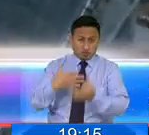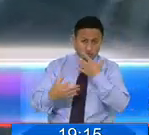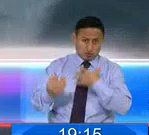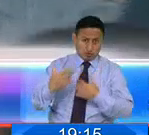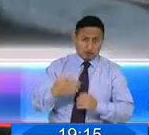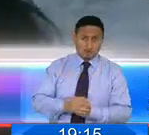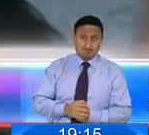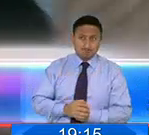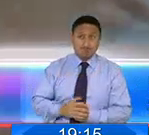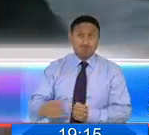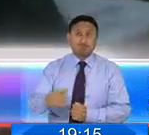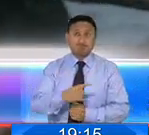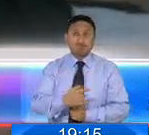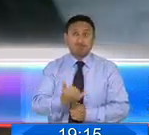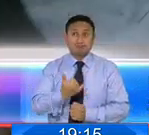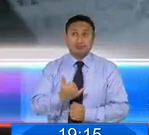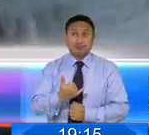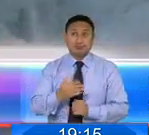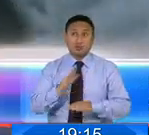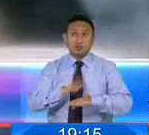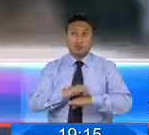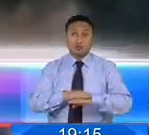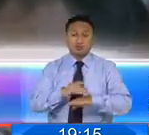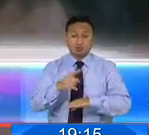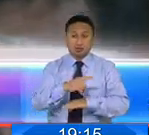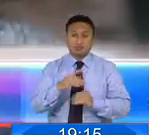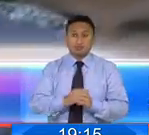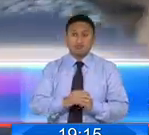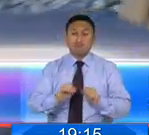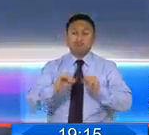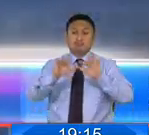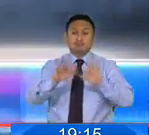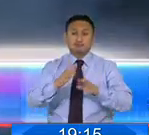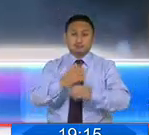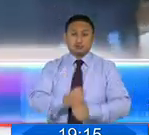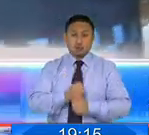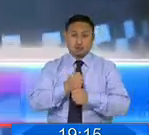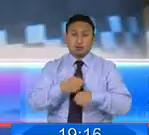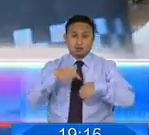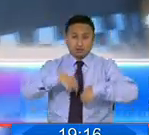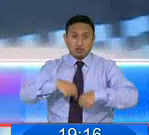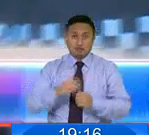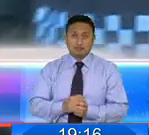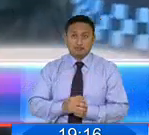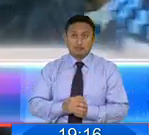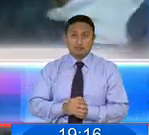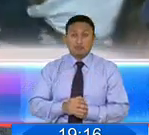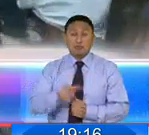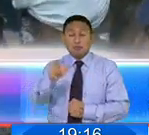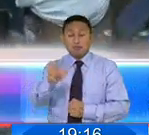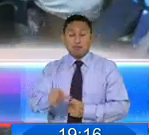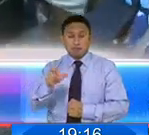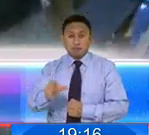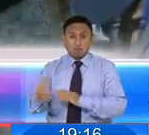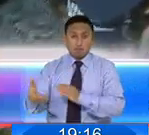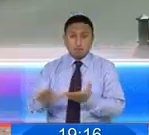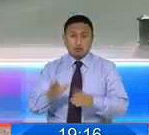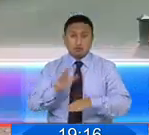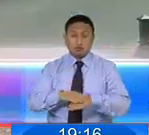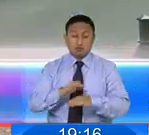gran medida los hechos están directamente relacionados. En la Secretaría de Seguridad se contabilizan incluso fallecidos a causa